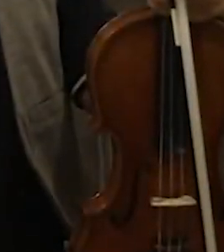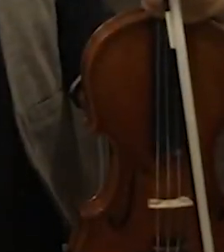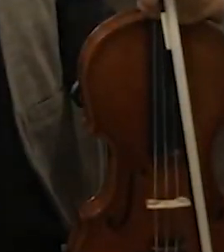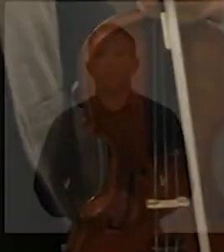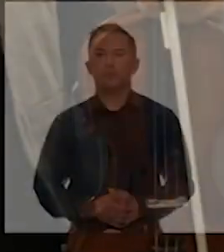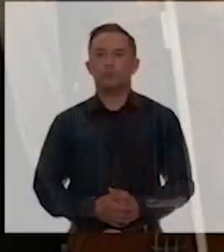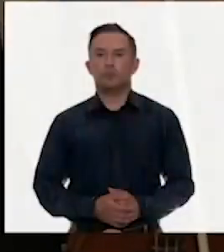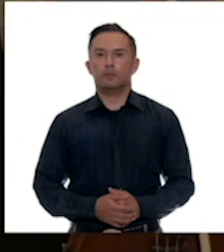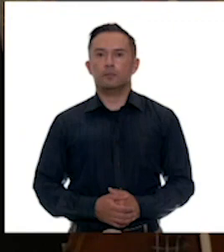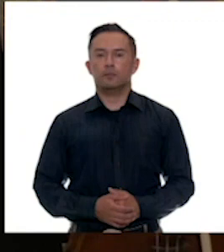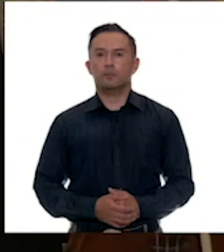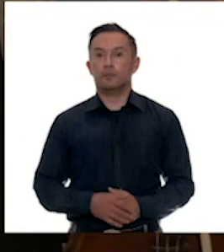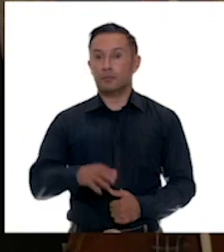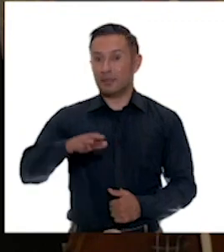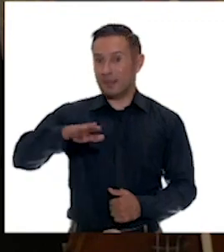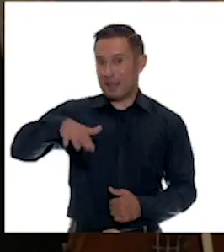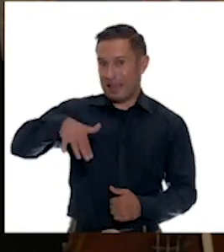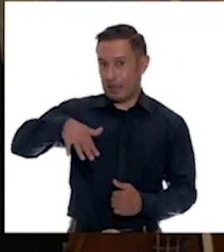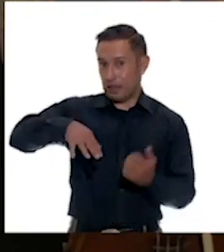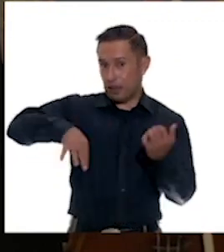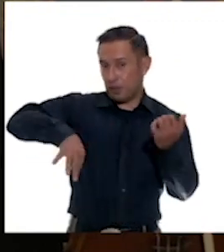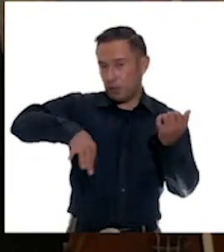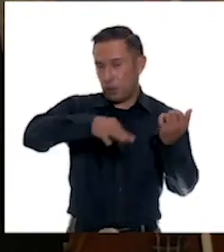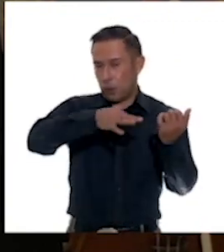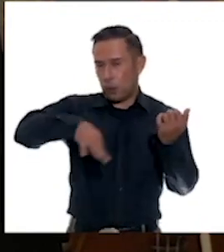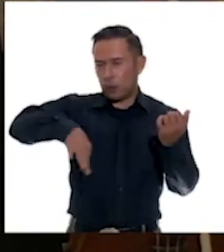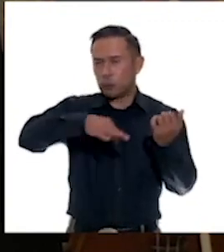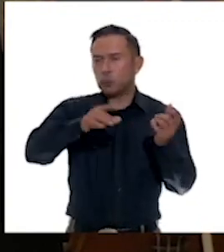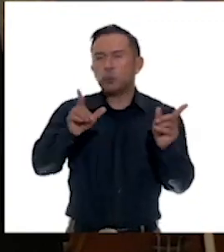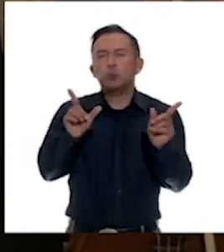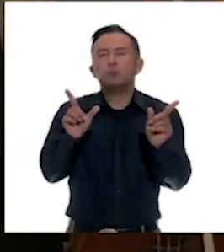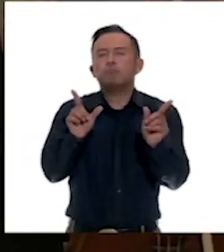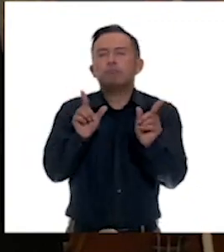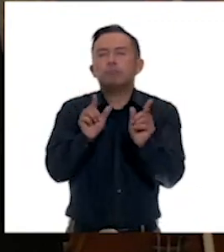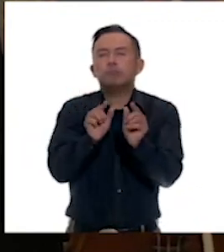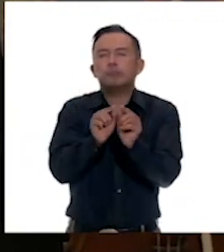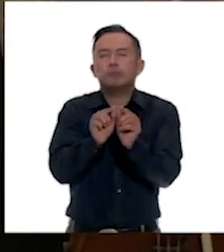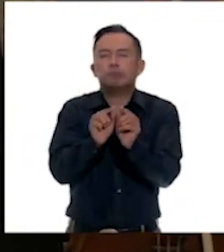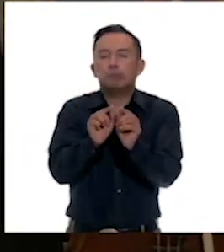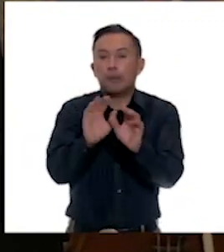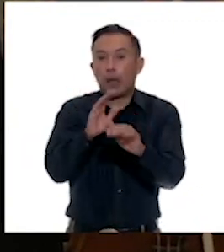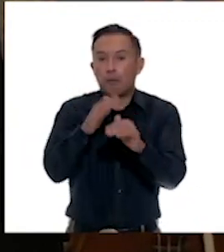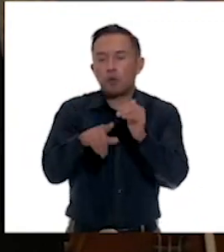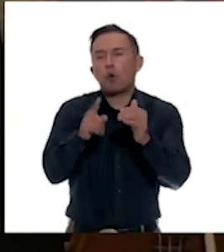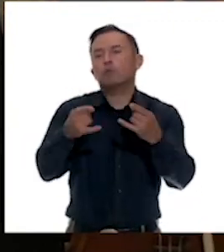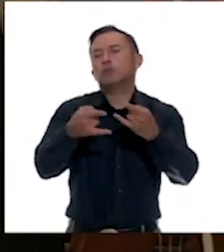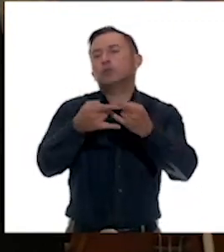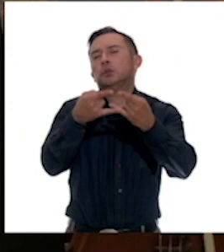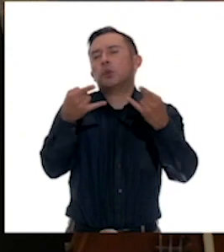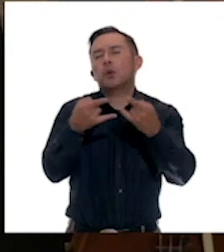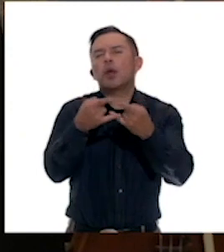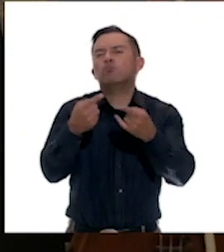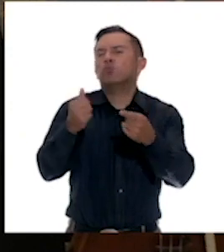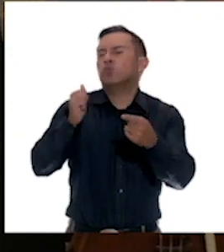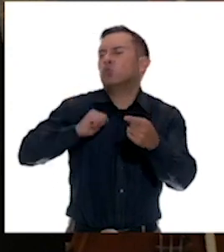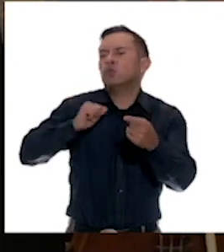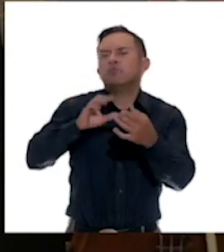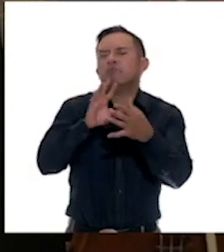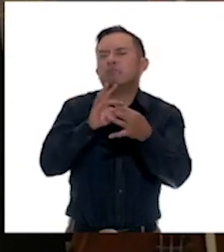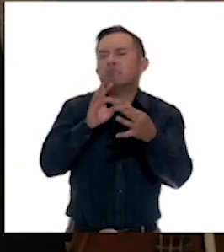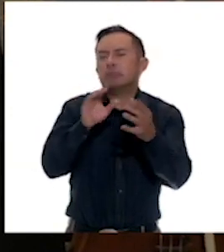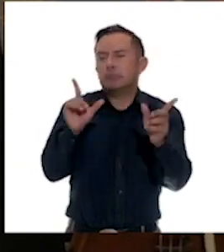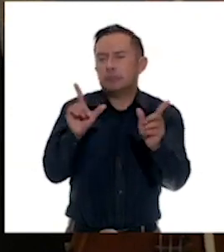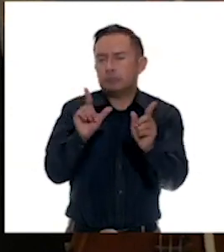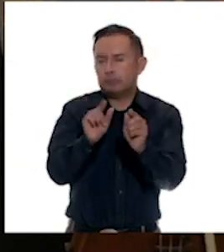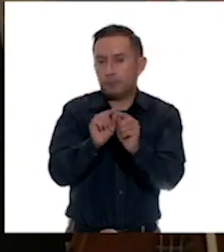Después de haber escuchado un poquito del violín y además un poquito de su historia, te invito a